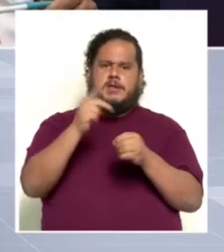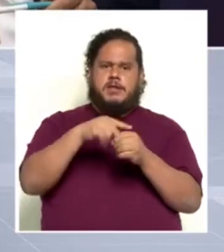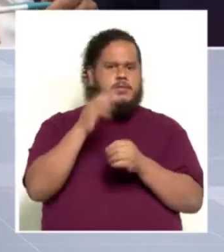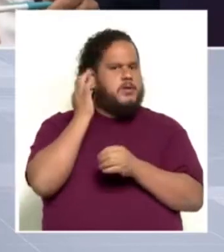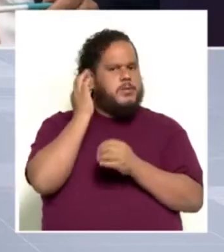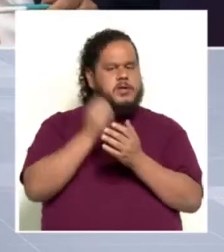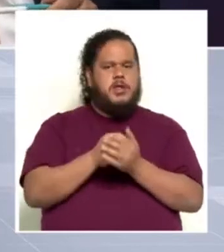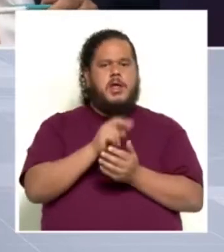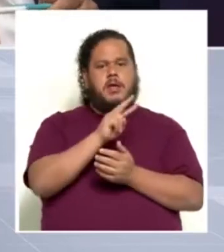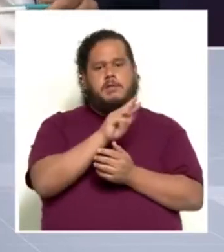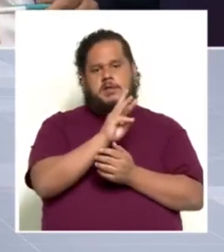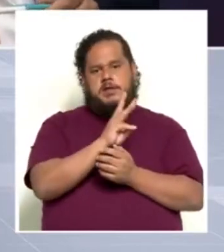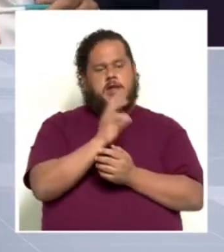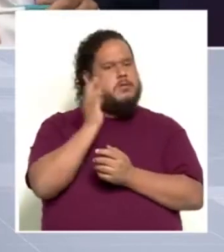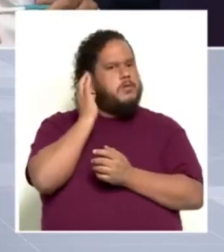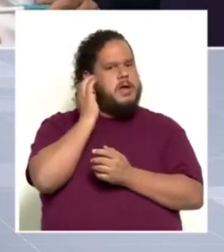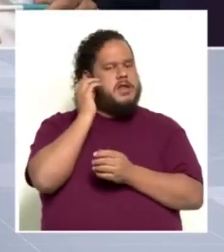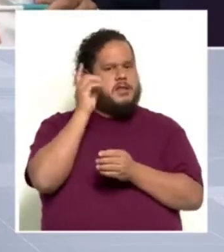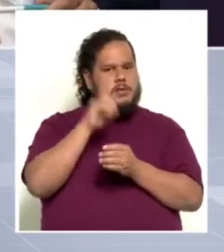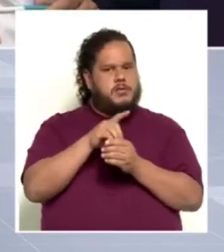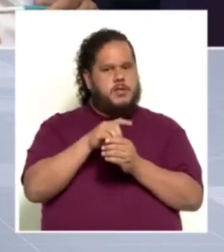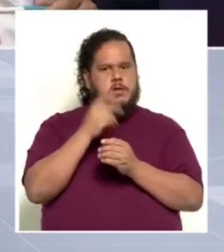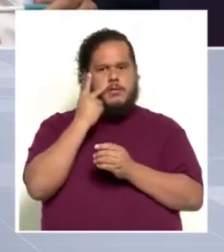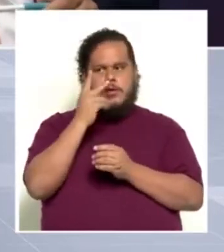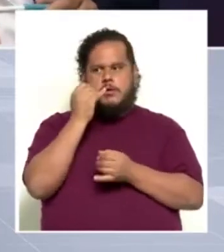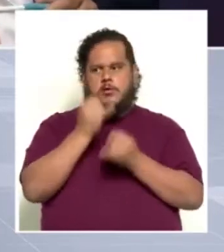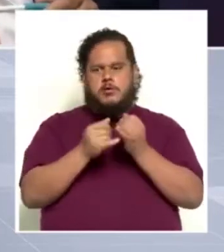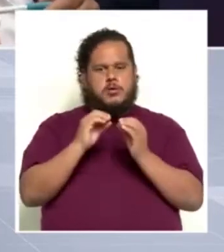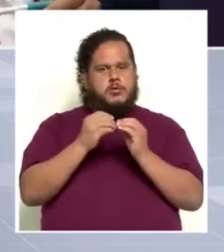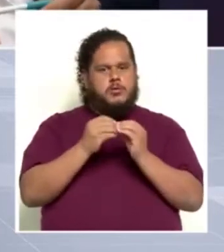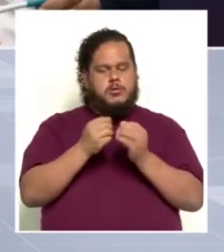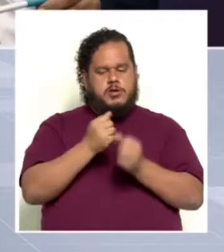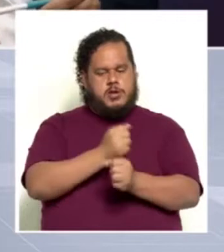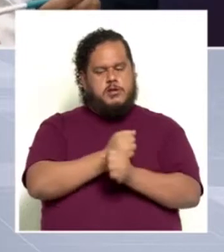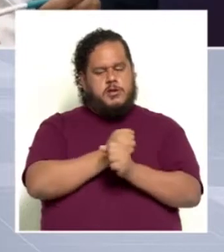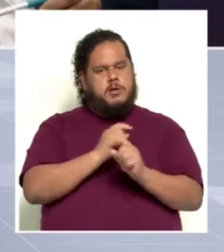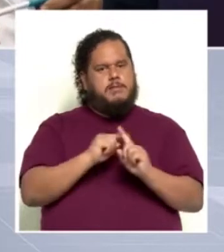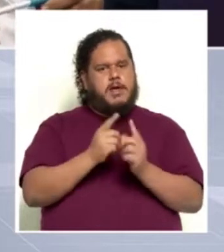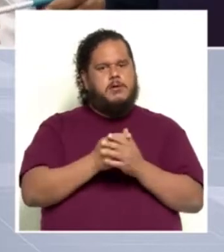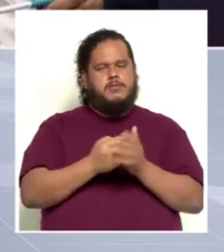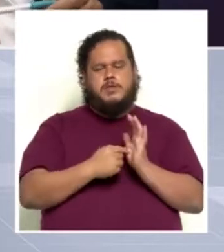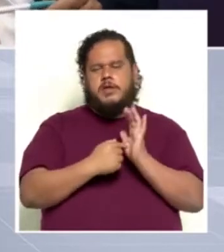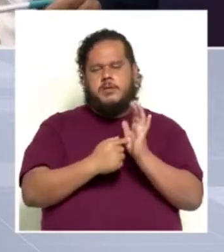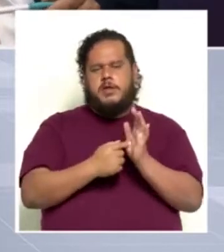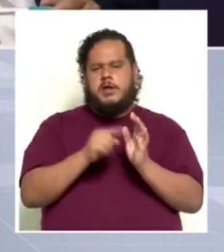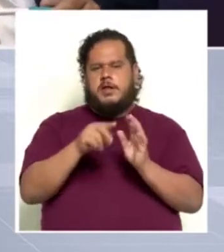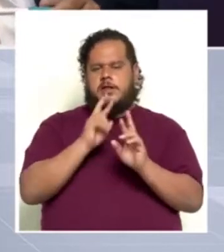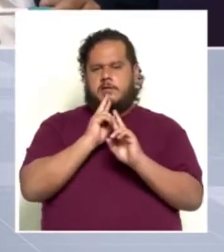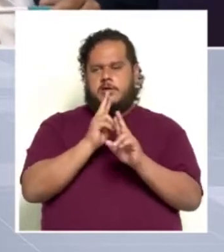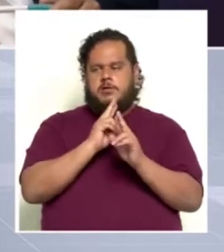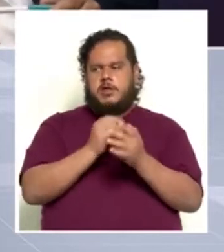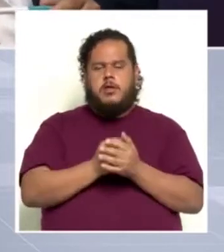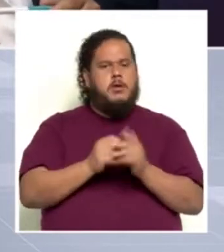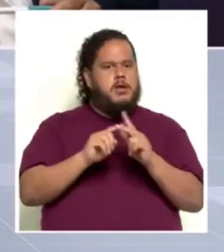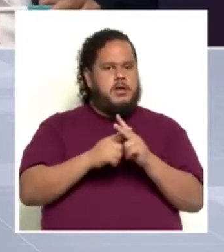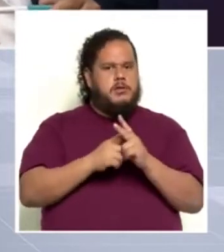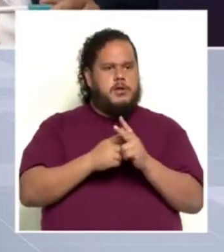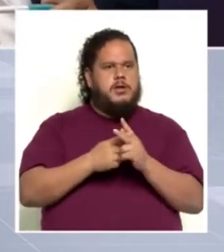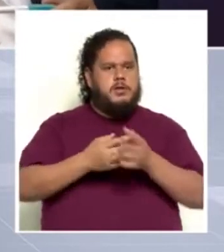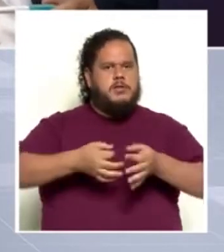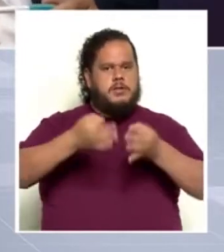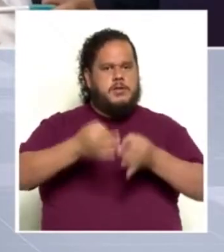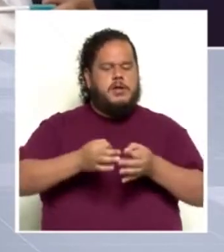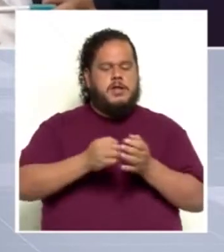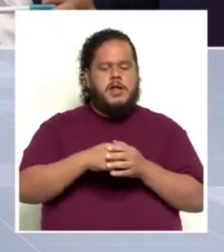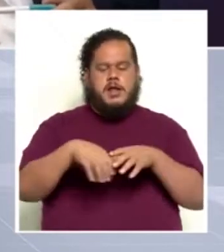número de 26 mujeres diputadas. Vamos a ver los últimos números que nos aseguran, pero demuestra este resultado que los mecanismos afirmativos, las